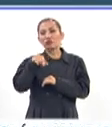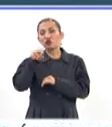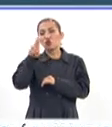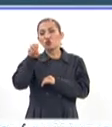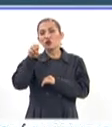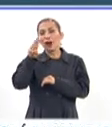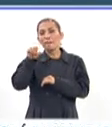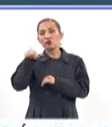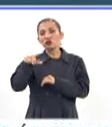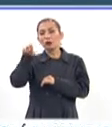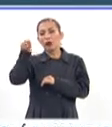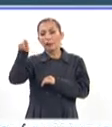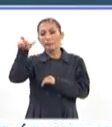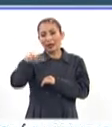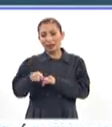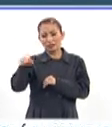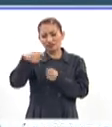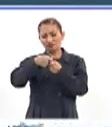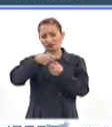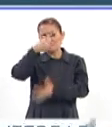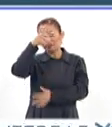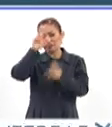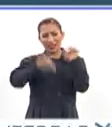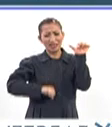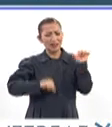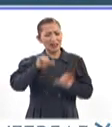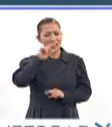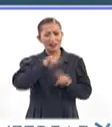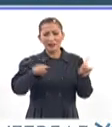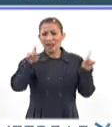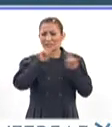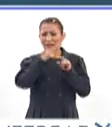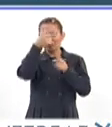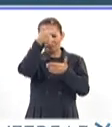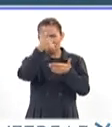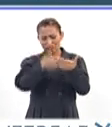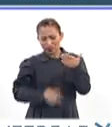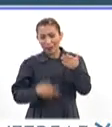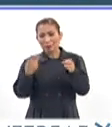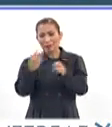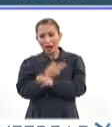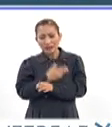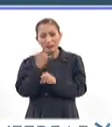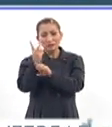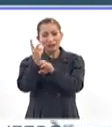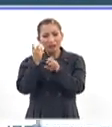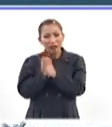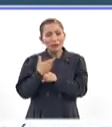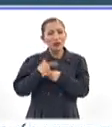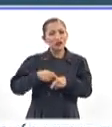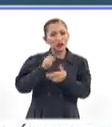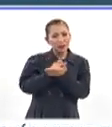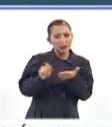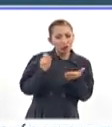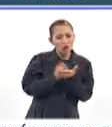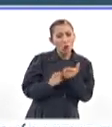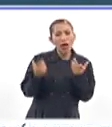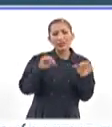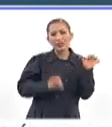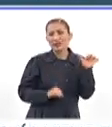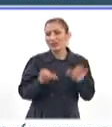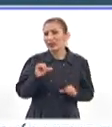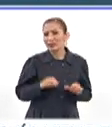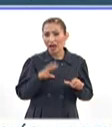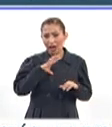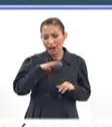filminería.unam.mx y ahí podrán encontrar todo el programa minuto a minuto de los sucesos, los invitados, los escritores, las actividades que se van a